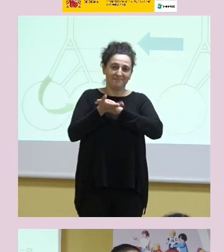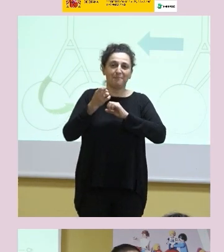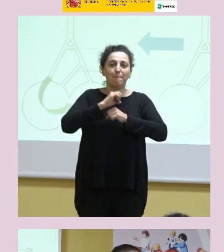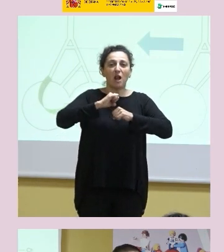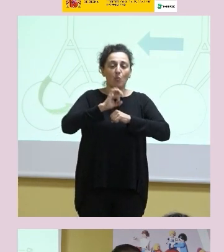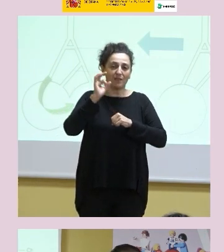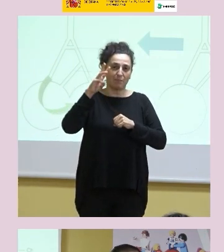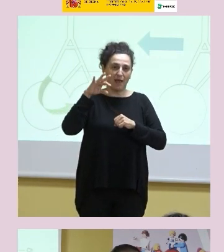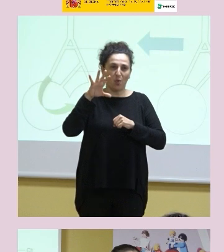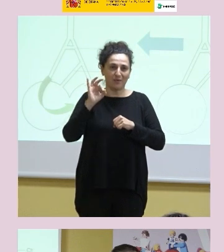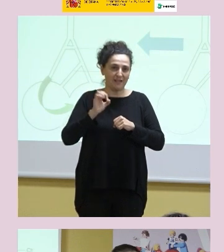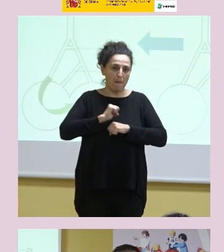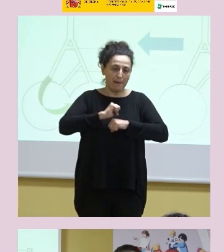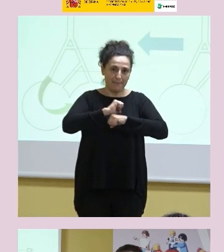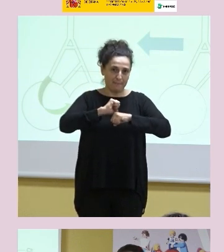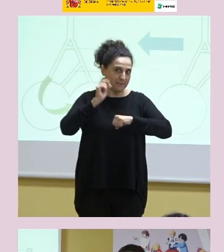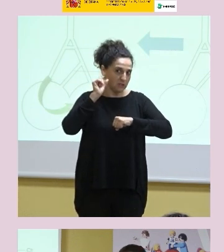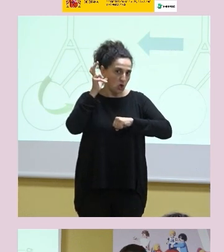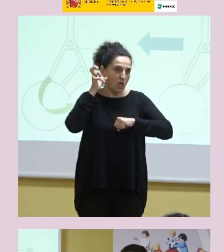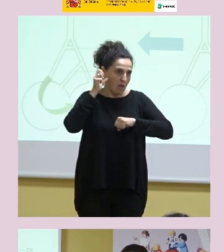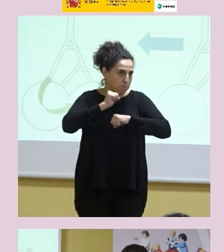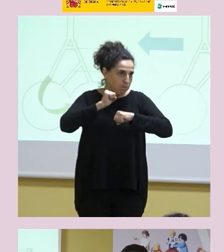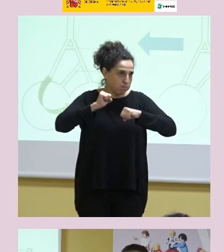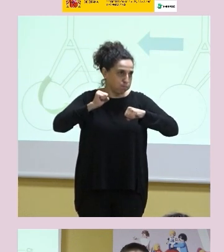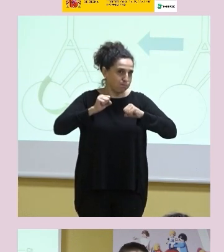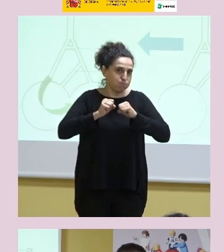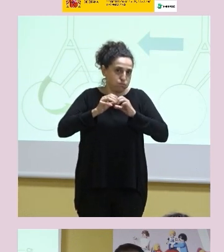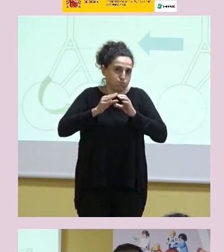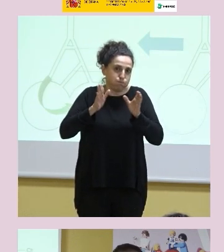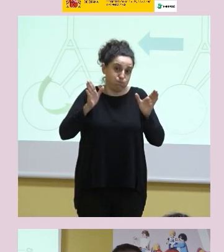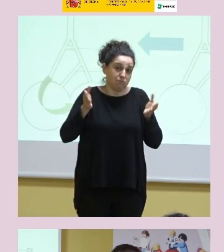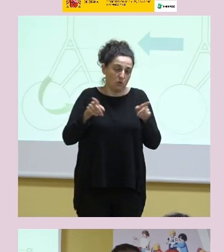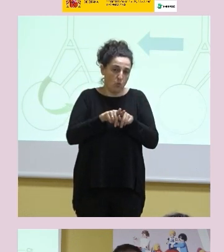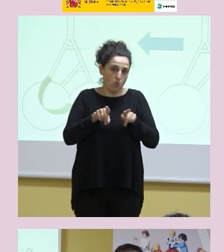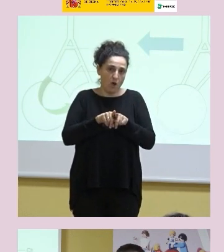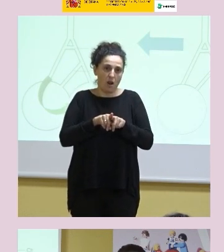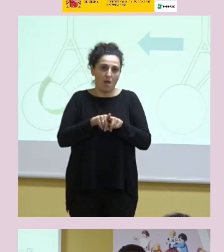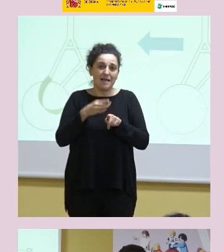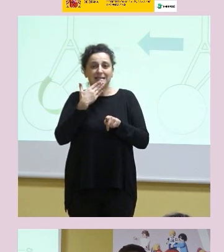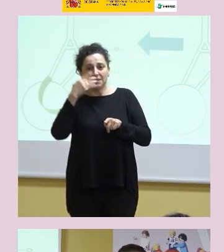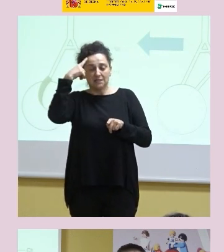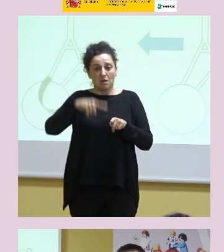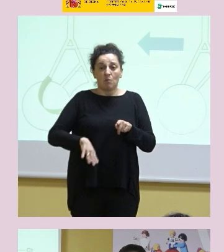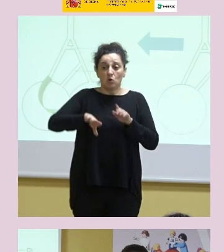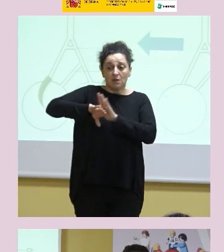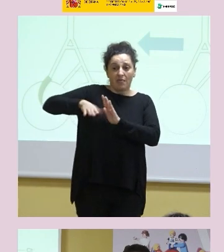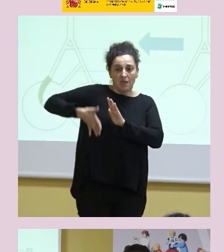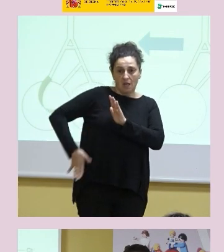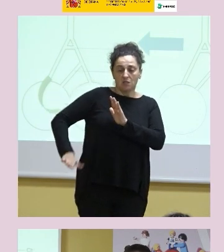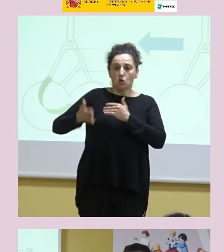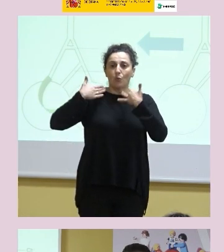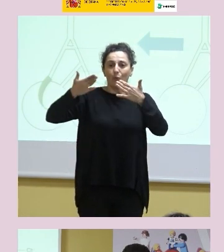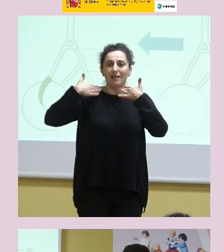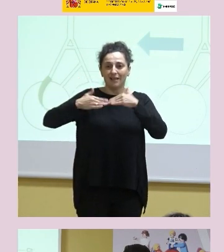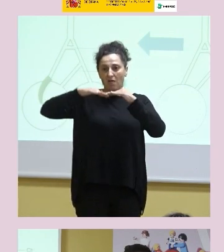¿vale? Esto se oye mientras hacemos la técnica. Entonces, si ya sabemos que hay una hipoventilación en el lado derecho y